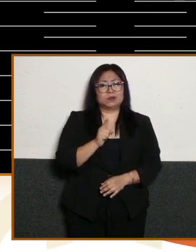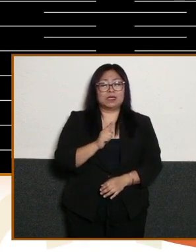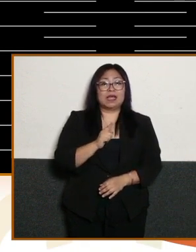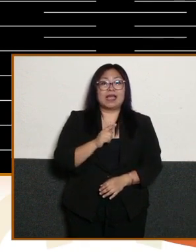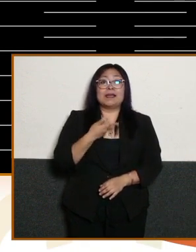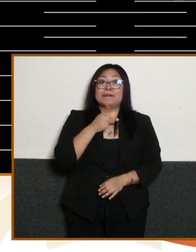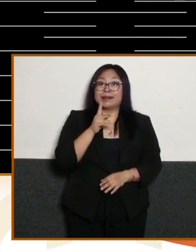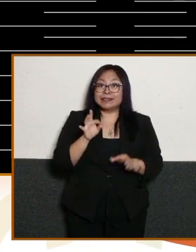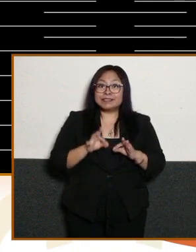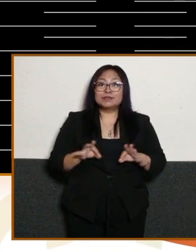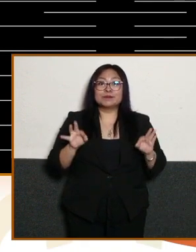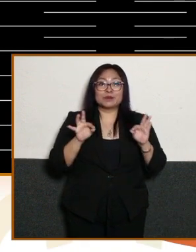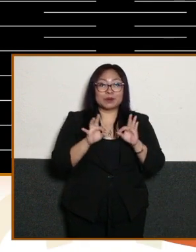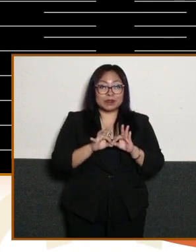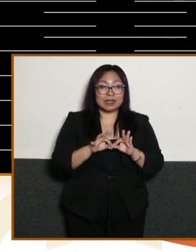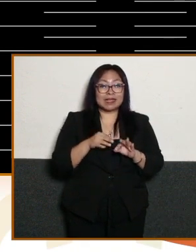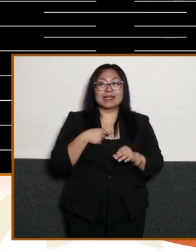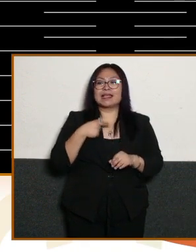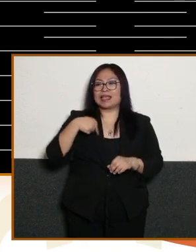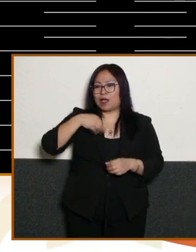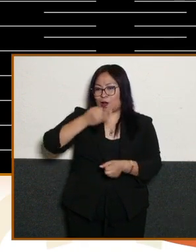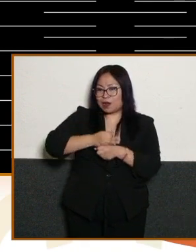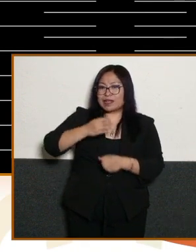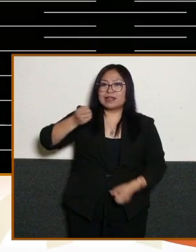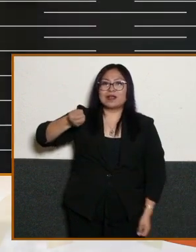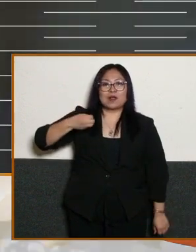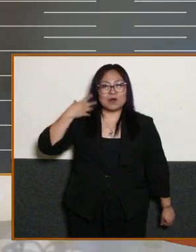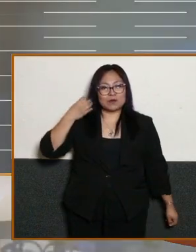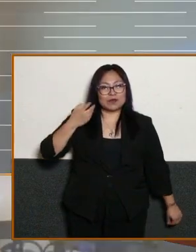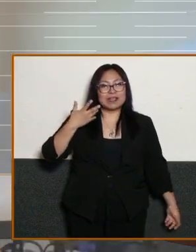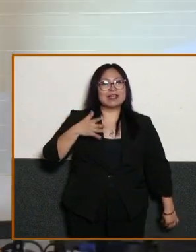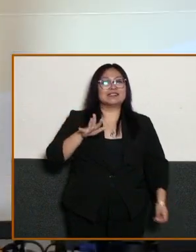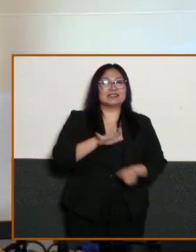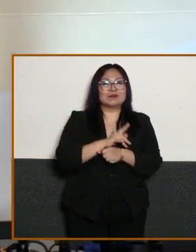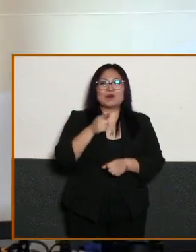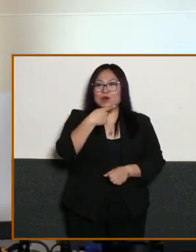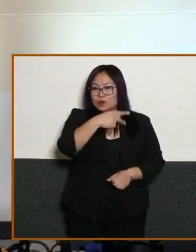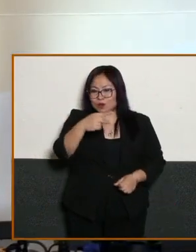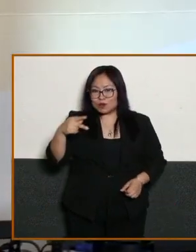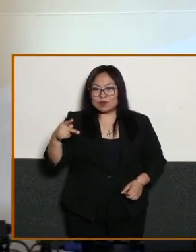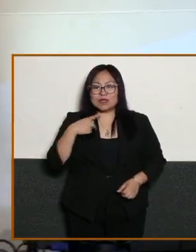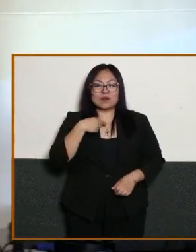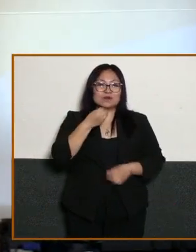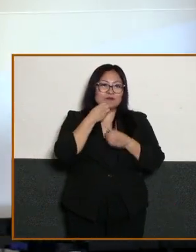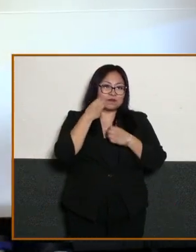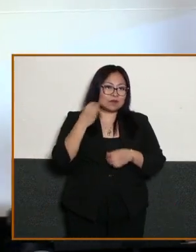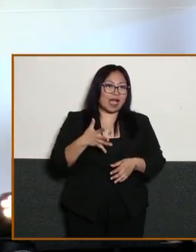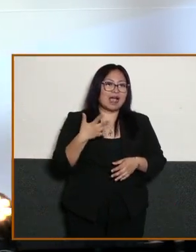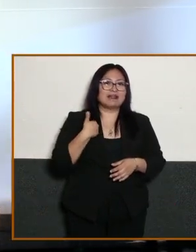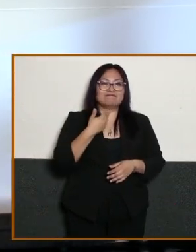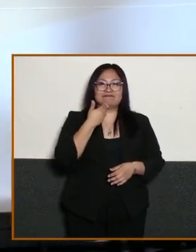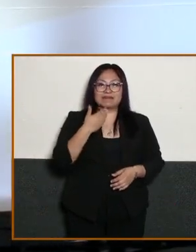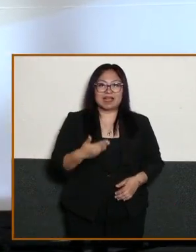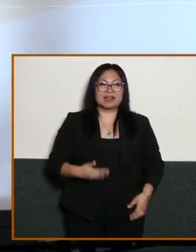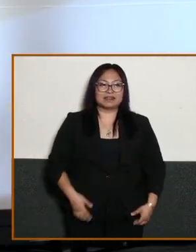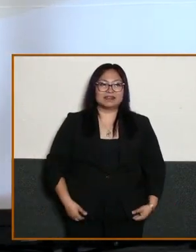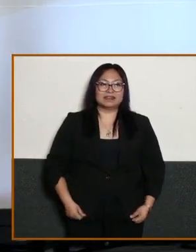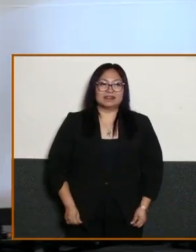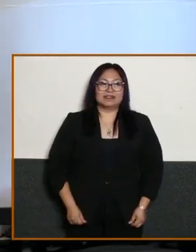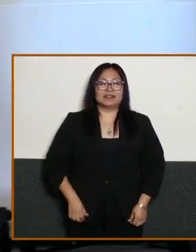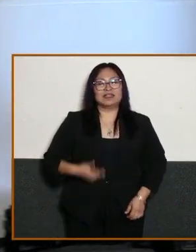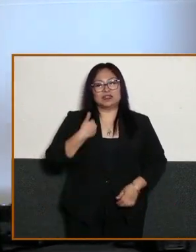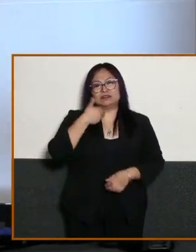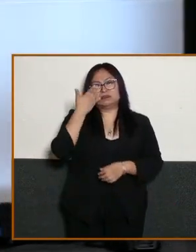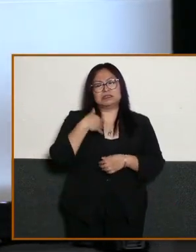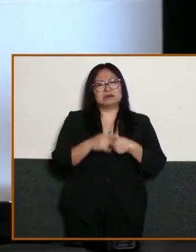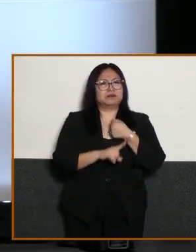muy importante, yo sé que ustedes en este foro, que son personas tan increíbles, que están haciendo cosas increíbles, no van a tener ese